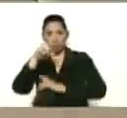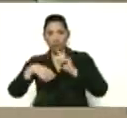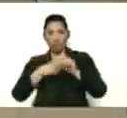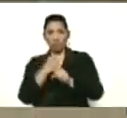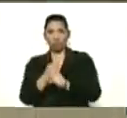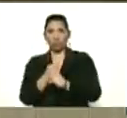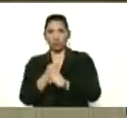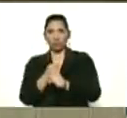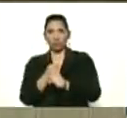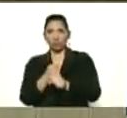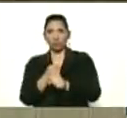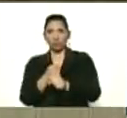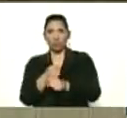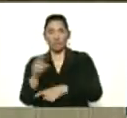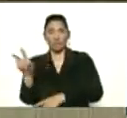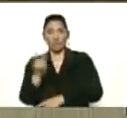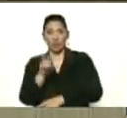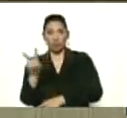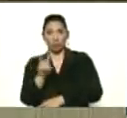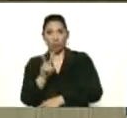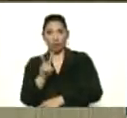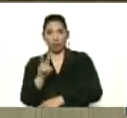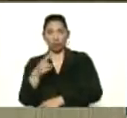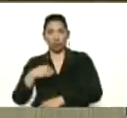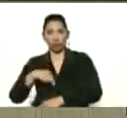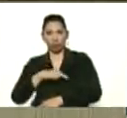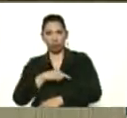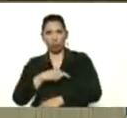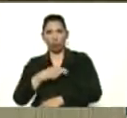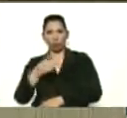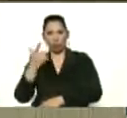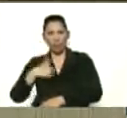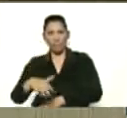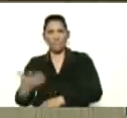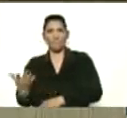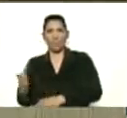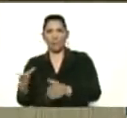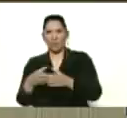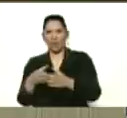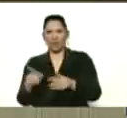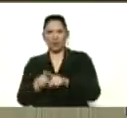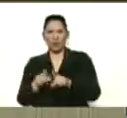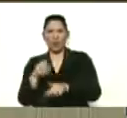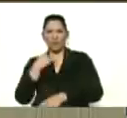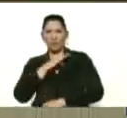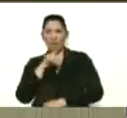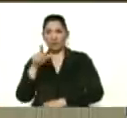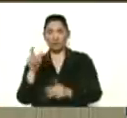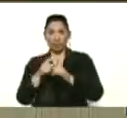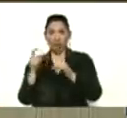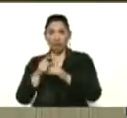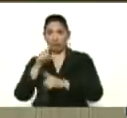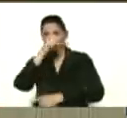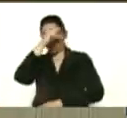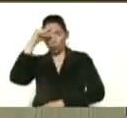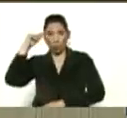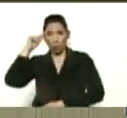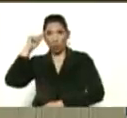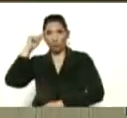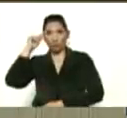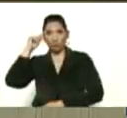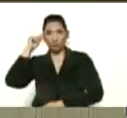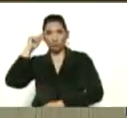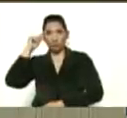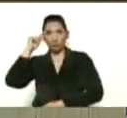que los venezolanos éramos una plaga, que éramos una peste, y esas palabras de Julio Borges son las